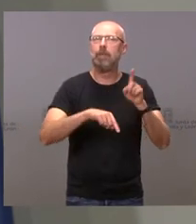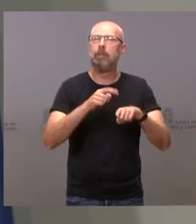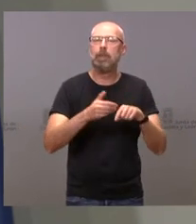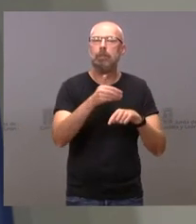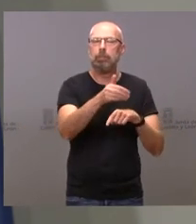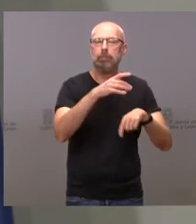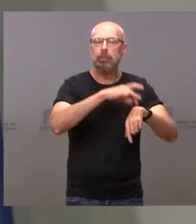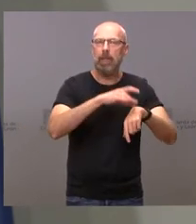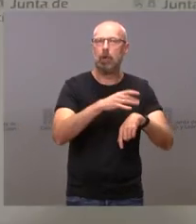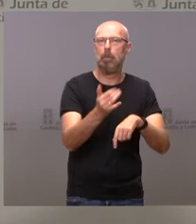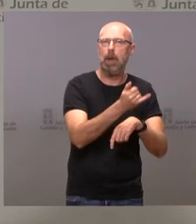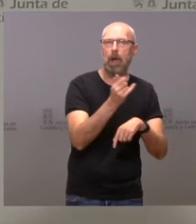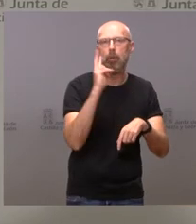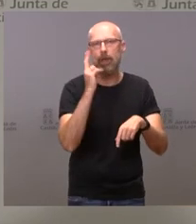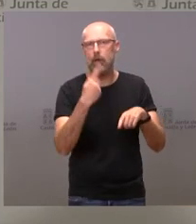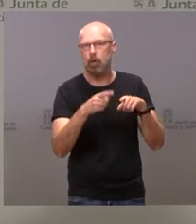jubilaciones.